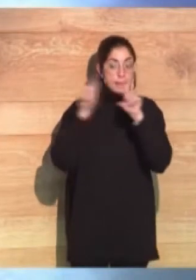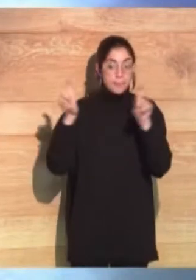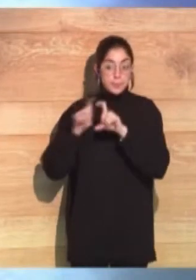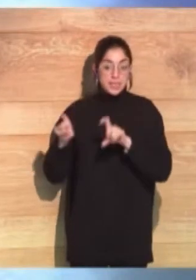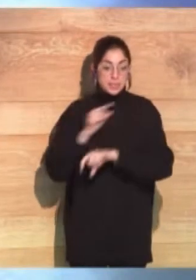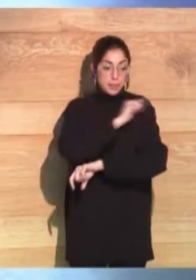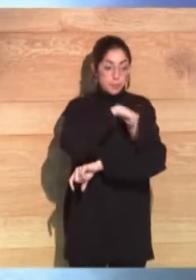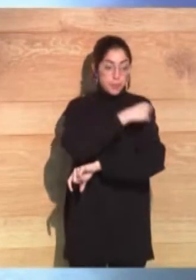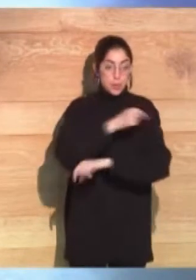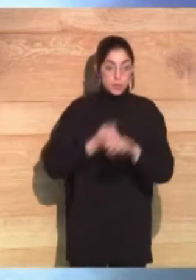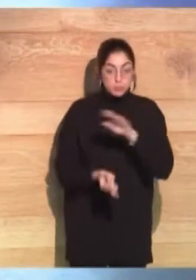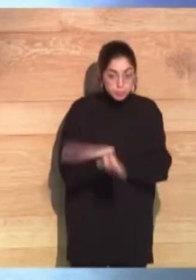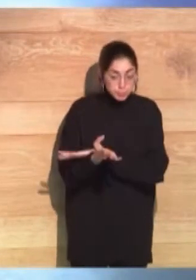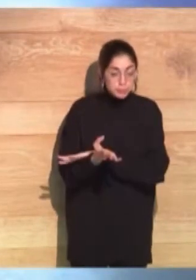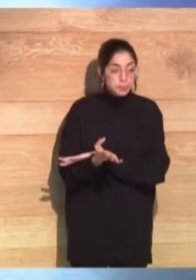fabricantes